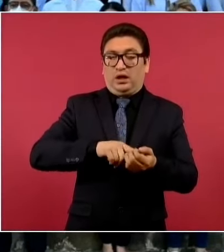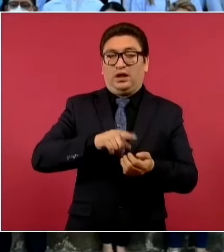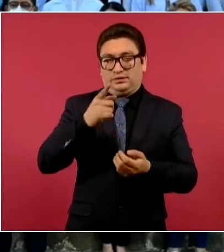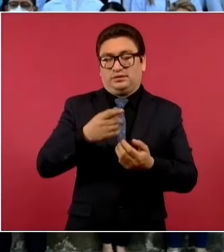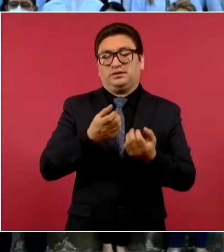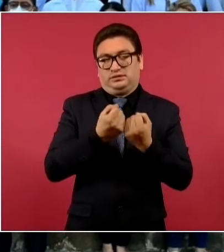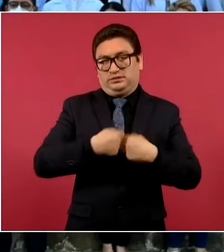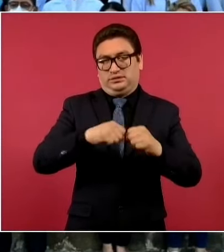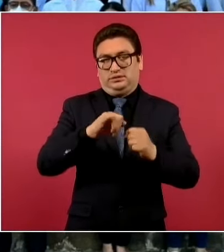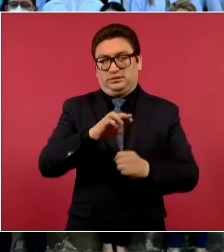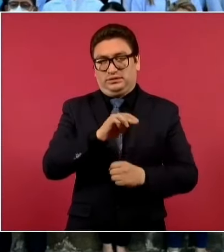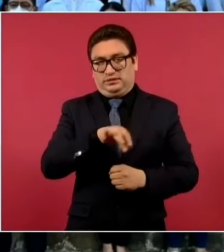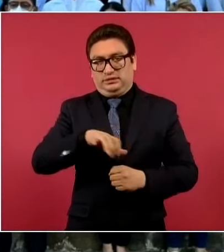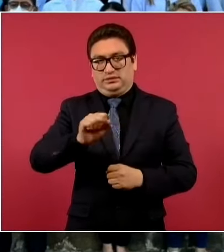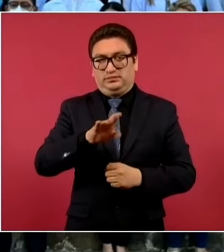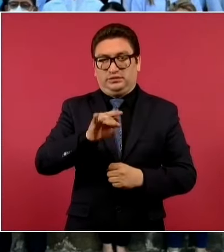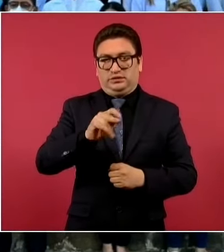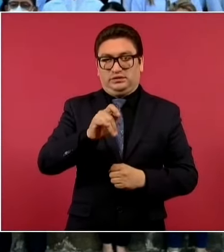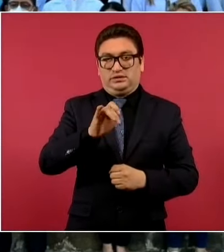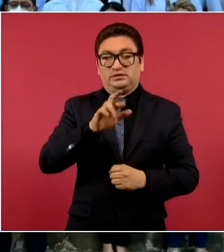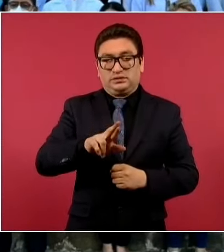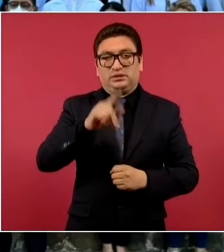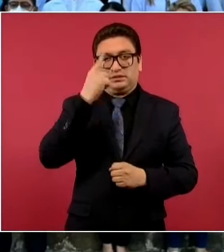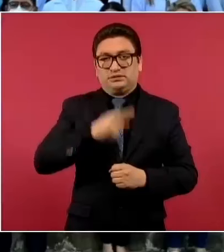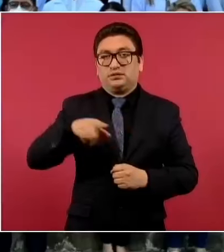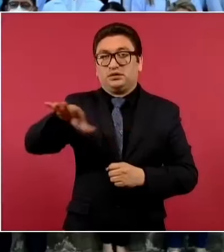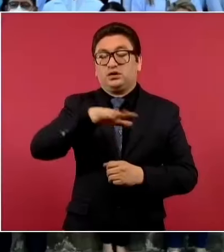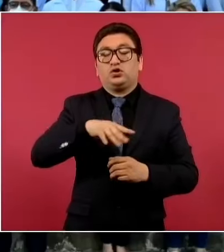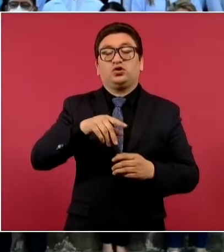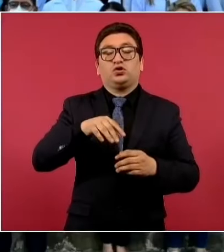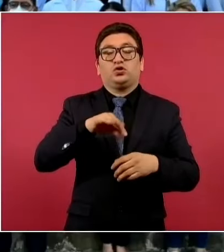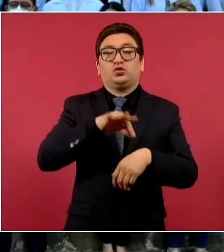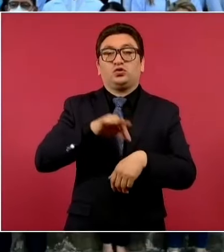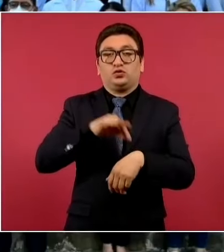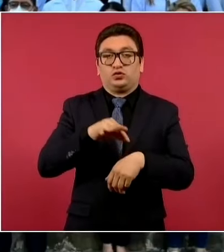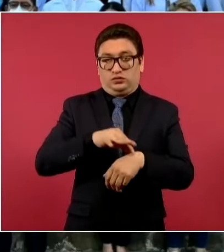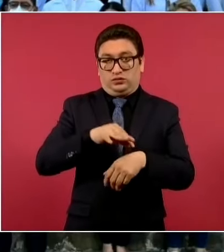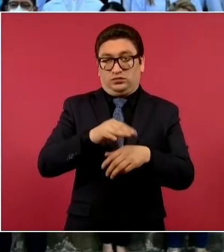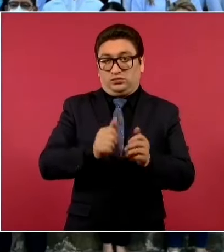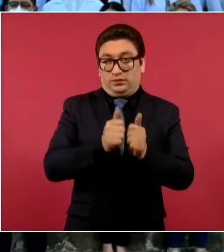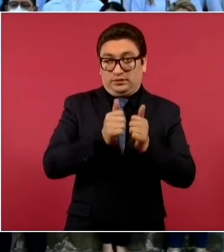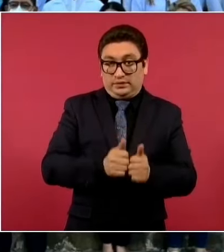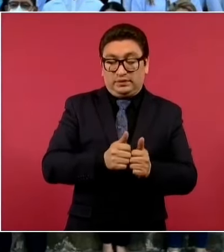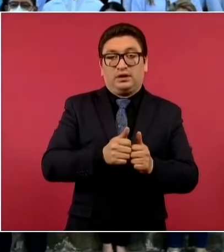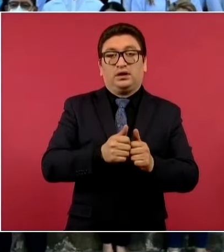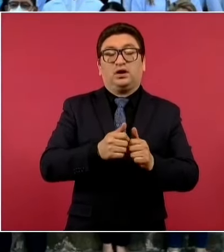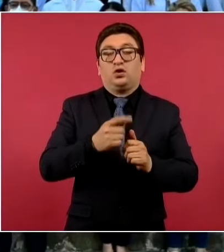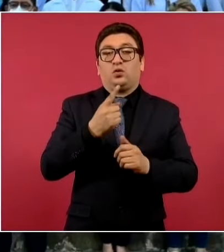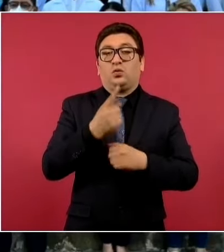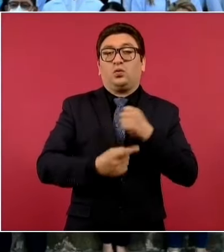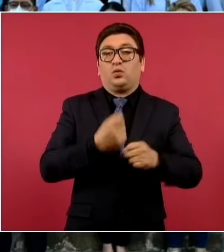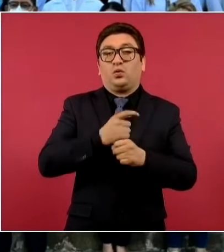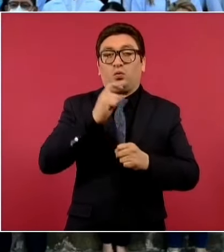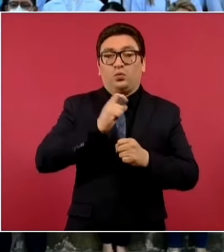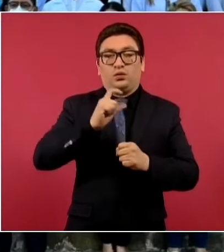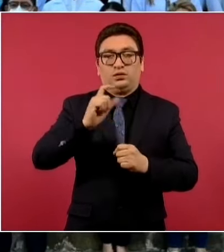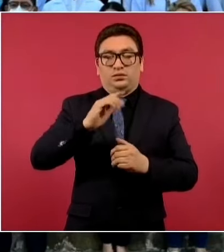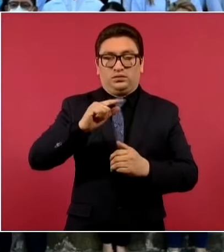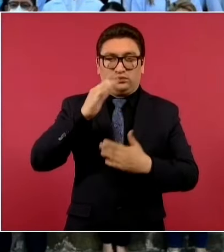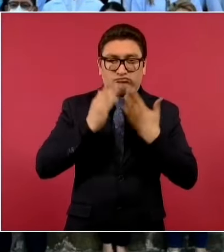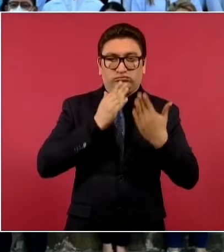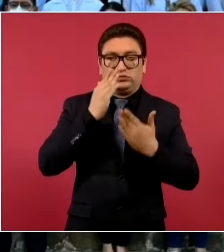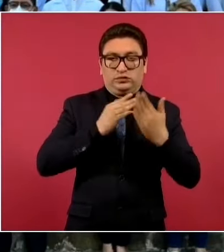IMSS Bienestar, a la rotación de campo que hacen los médicos residentes en su último año cuando están haciendo